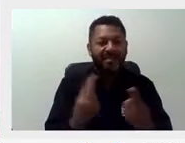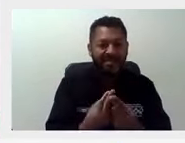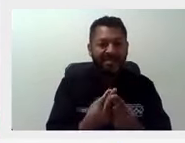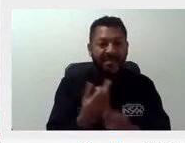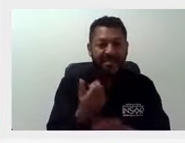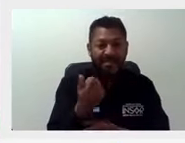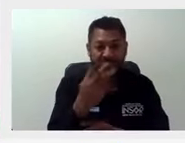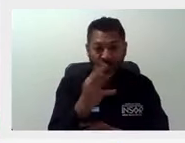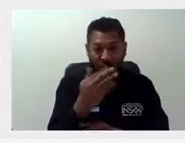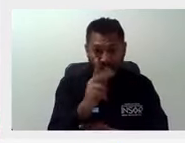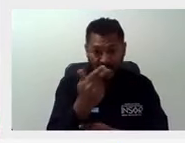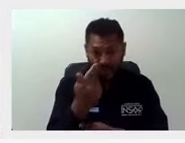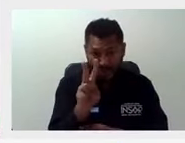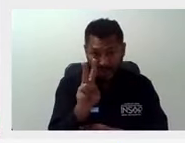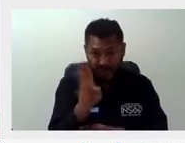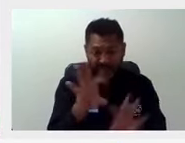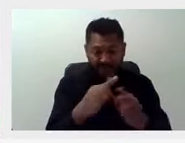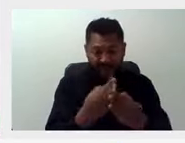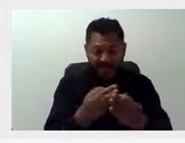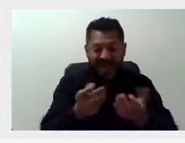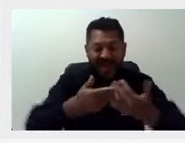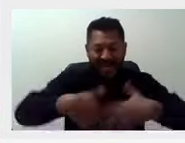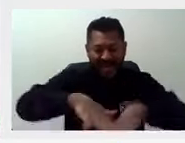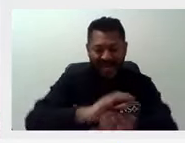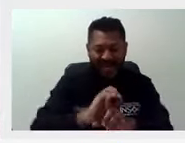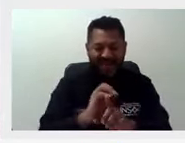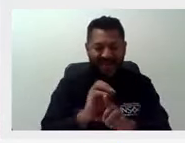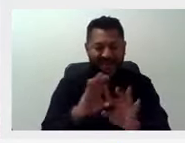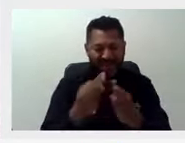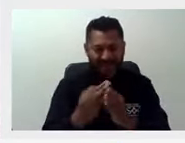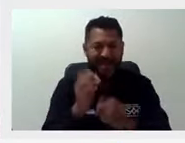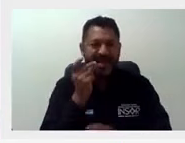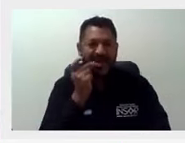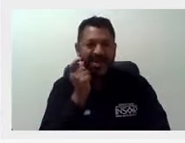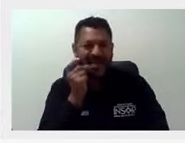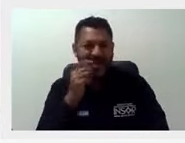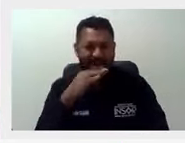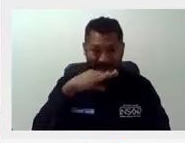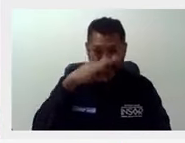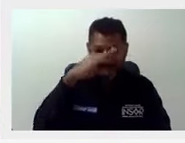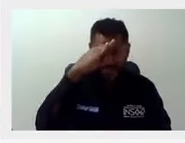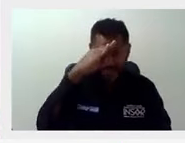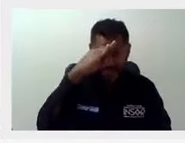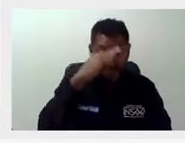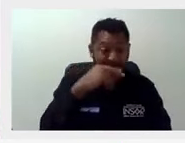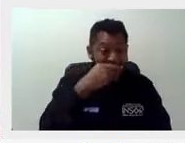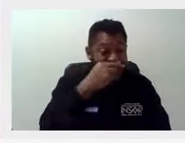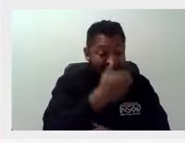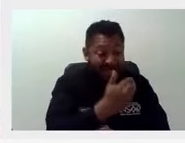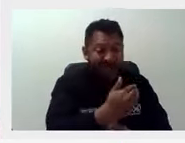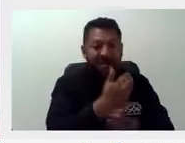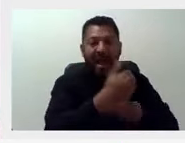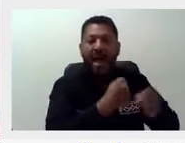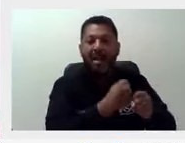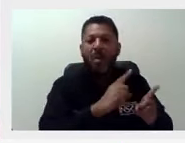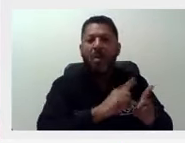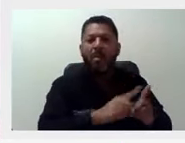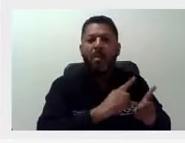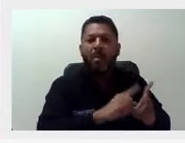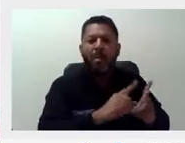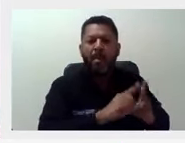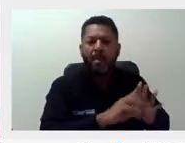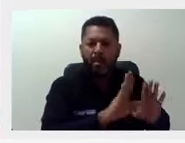o menos de la red de familias de Pereira, Medellín, de diferentes edades los niños, y uno encuentra, digamos,